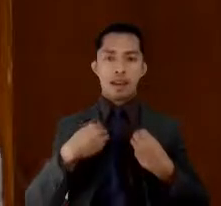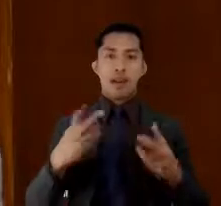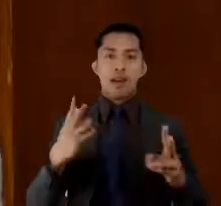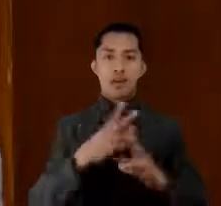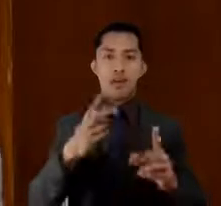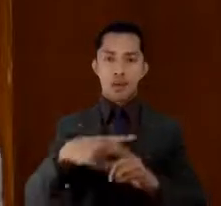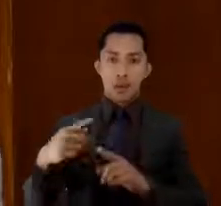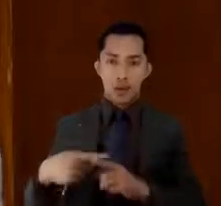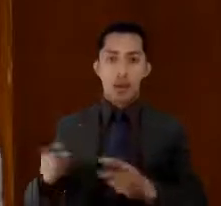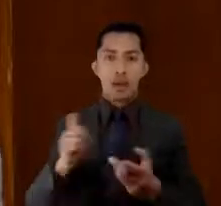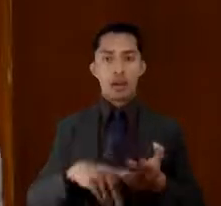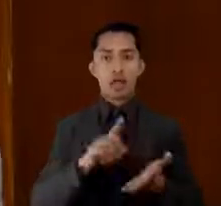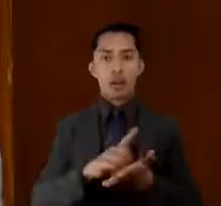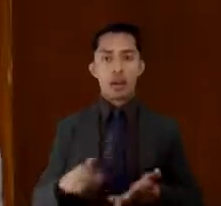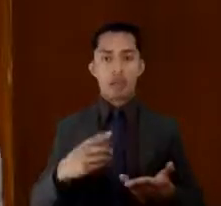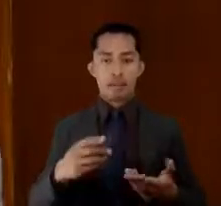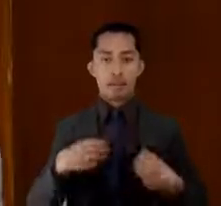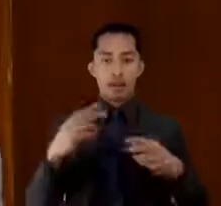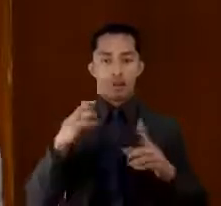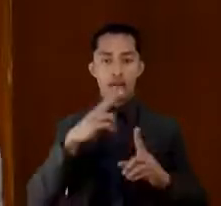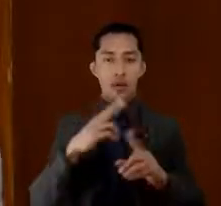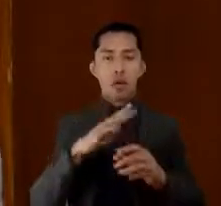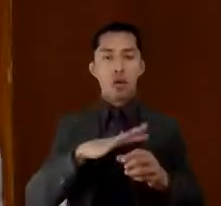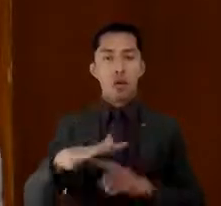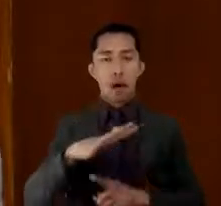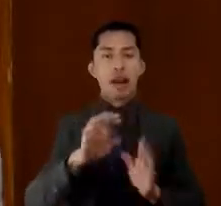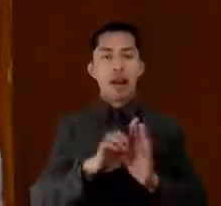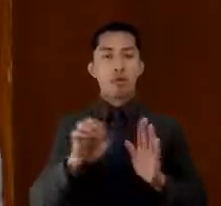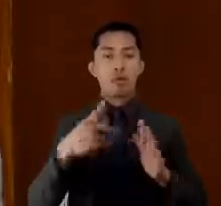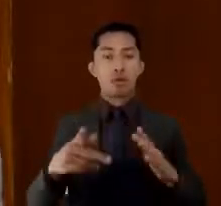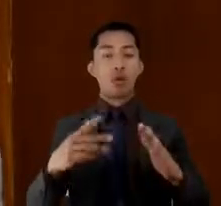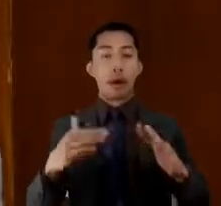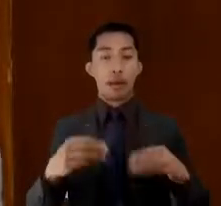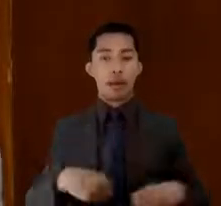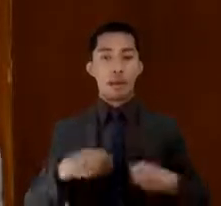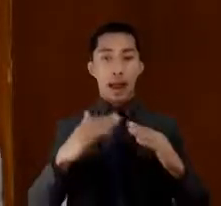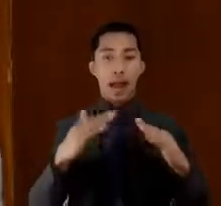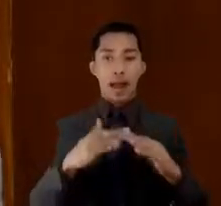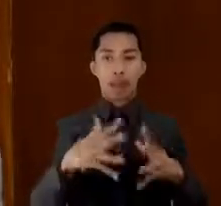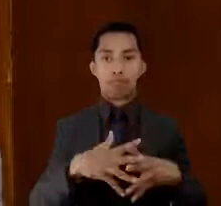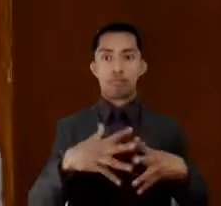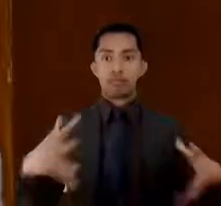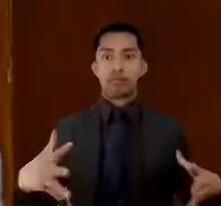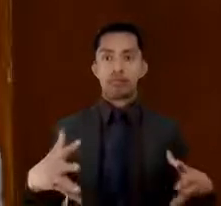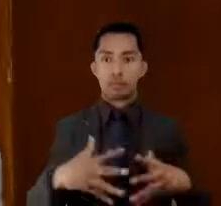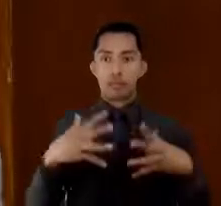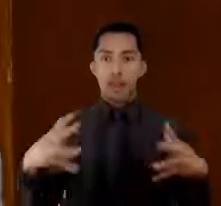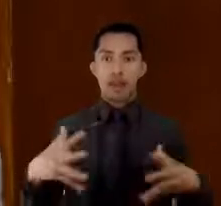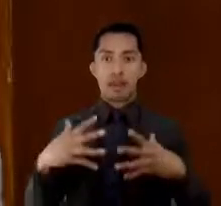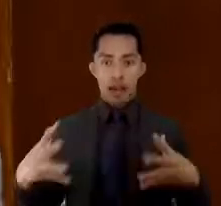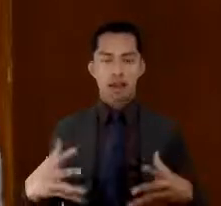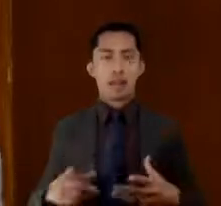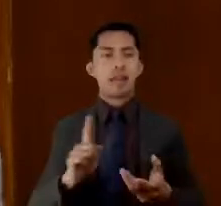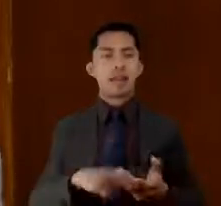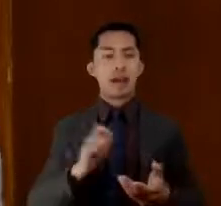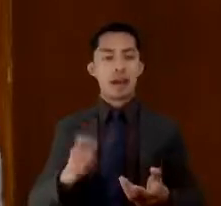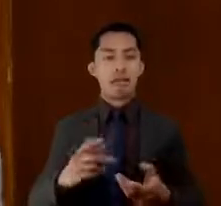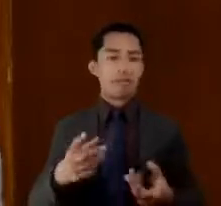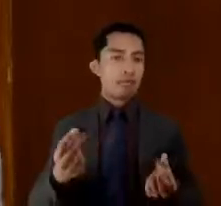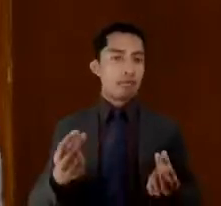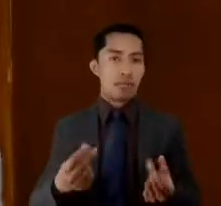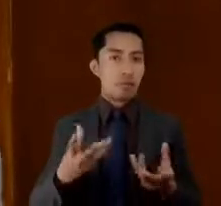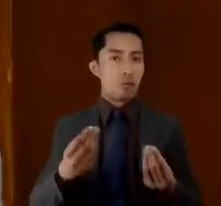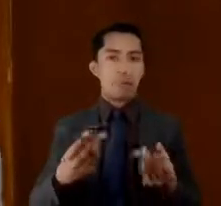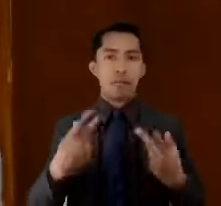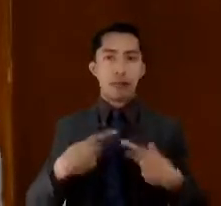los derechos ambientales. En particular, la vivienda se ha expandido a niveles nunca vistos, potenciados por el ritmo acelerado de crecimiento